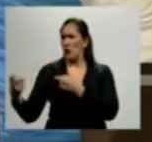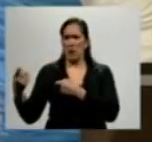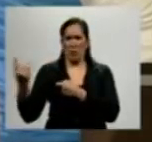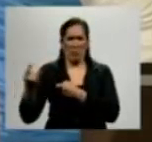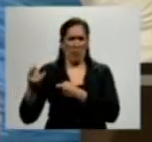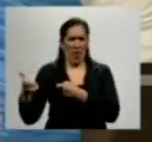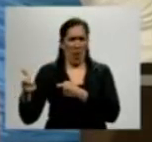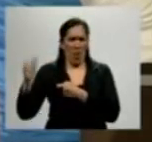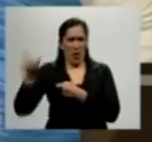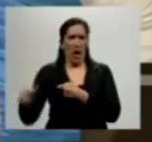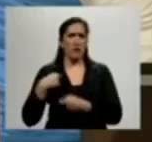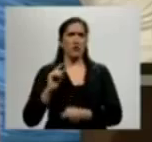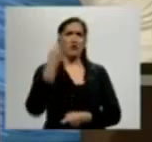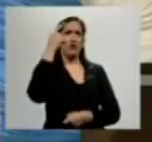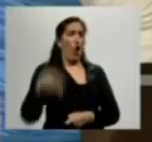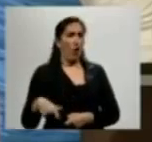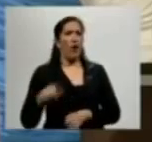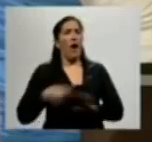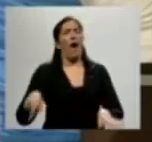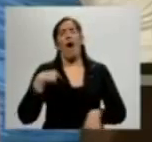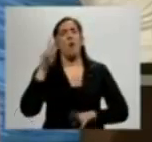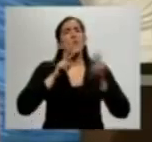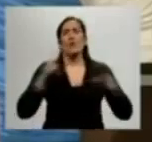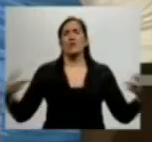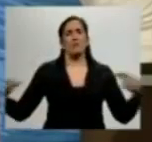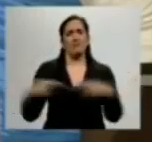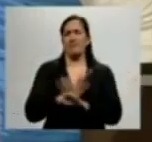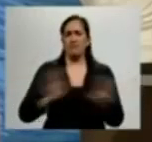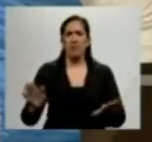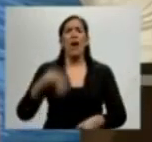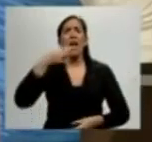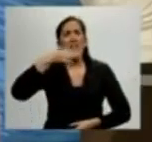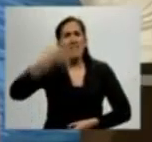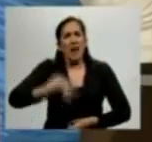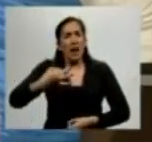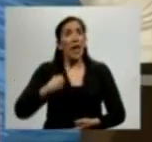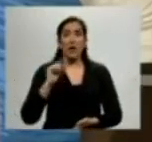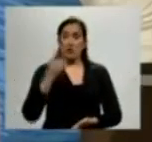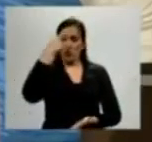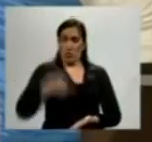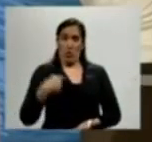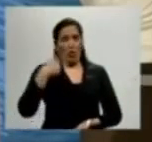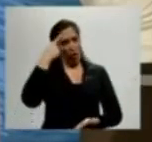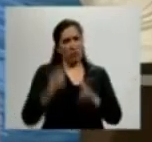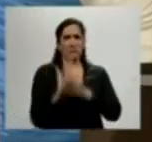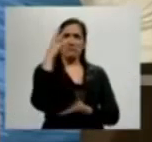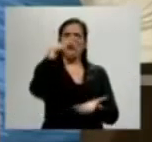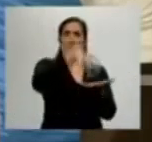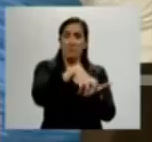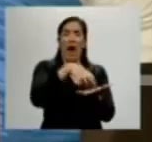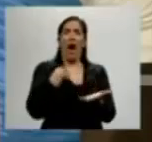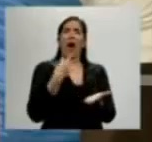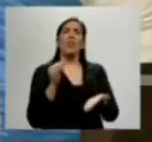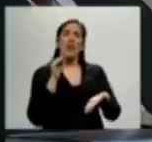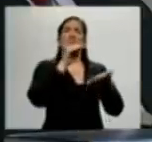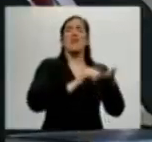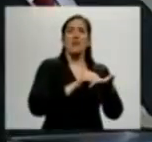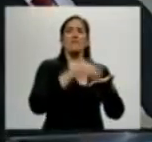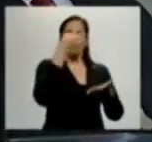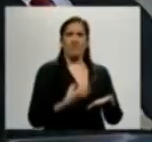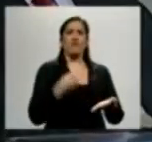era esa sola persona. Bueno, hay que terminar con todo tipo de ficciones en la República Argentina. necesitamos. Esto además ha dado muy buen resultado